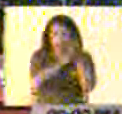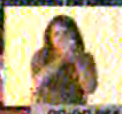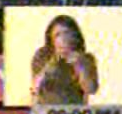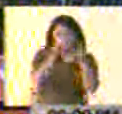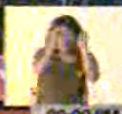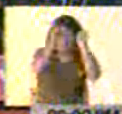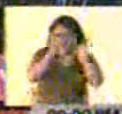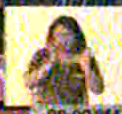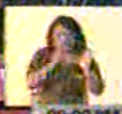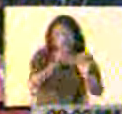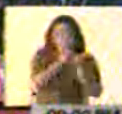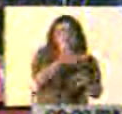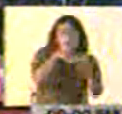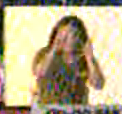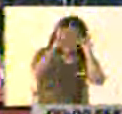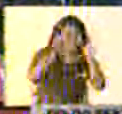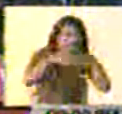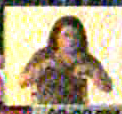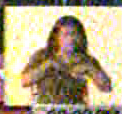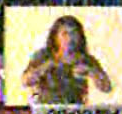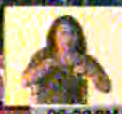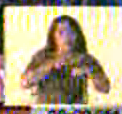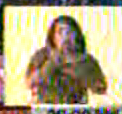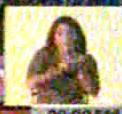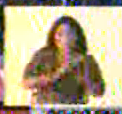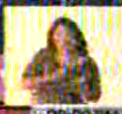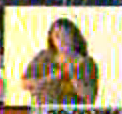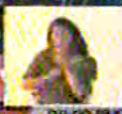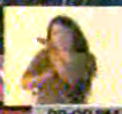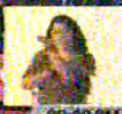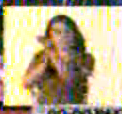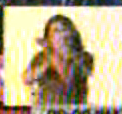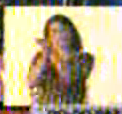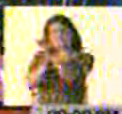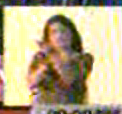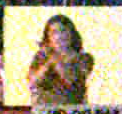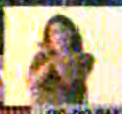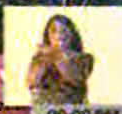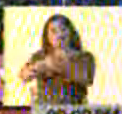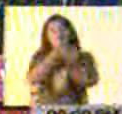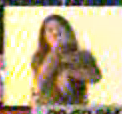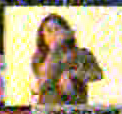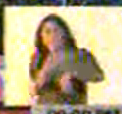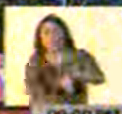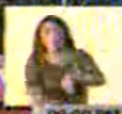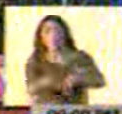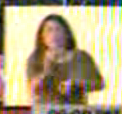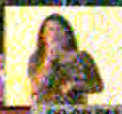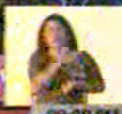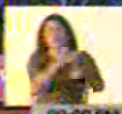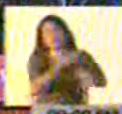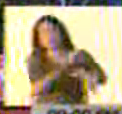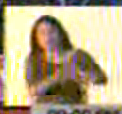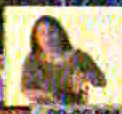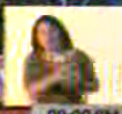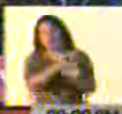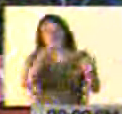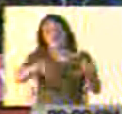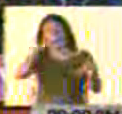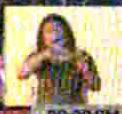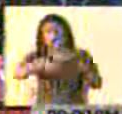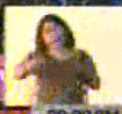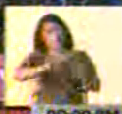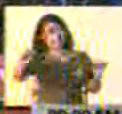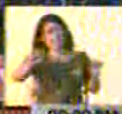Para decir algo bueno. Y no metimos la solicitud cuando era. Metimos la solicitud 5 meses después y no da chance para este